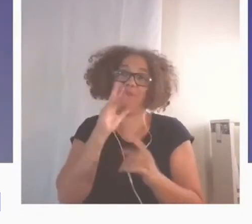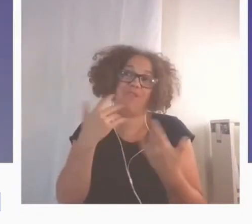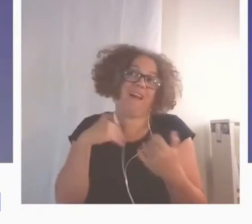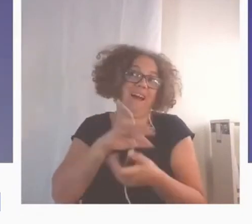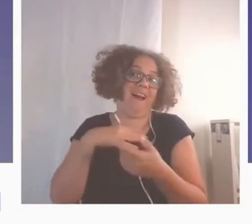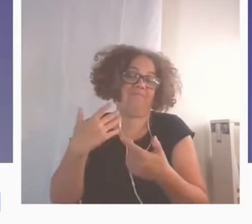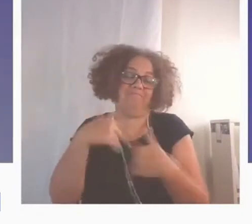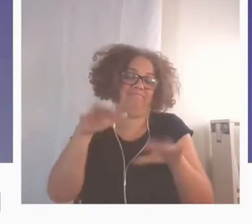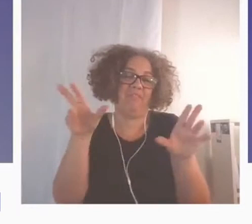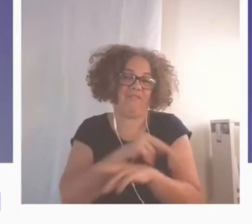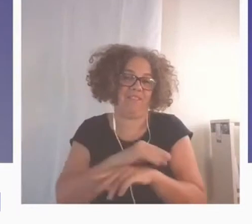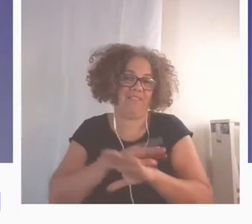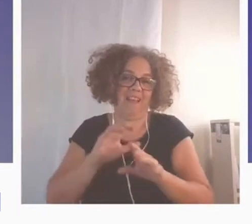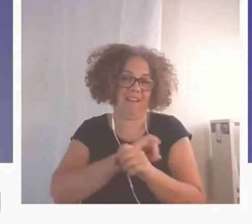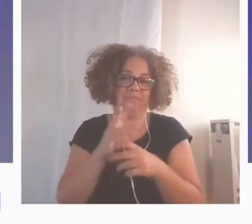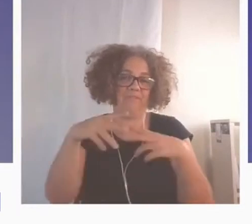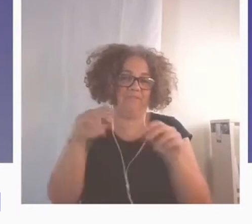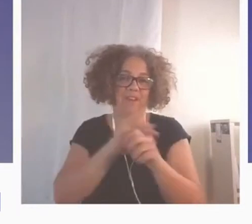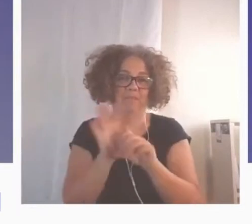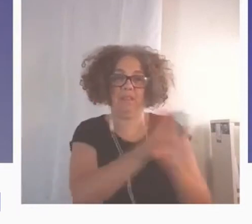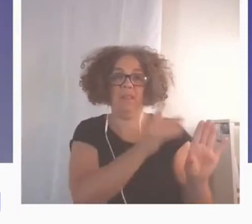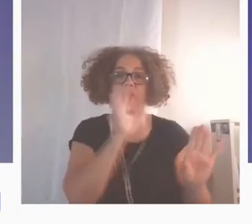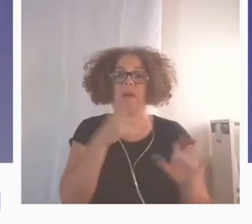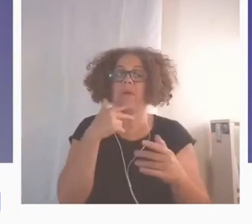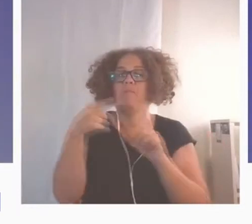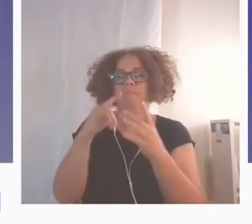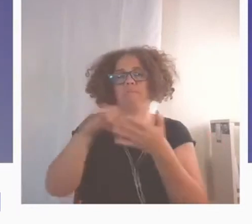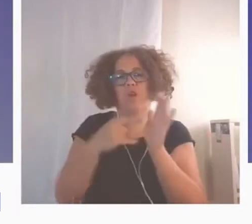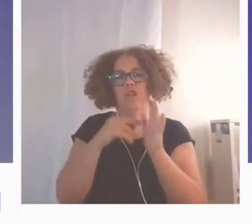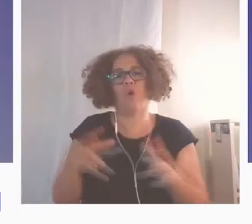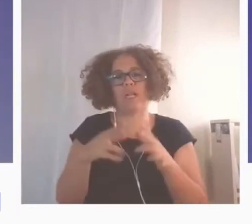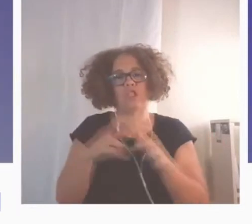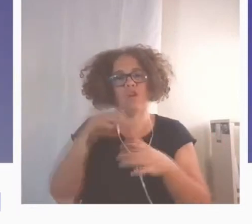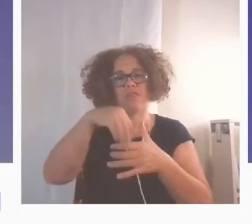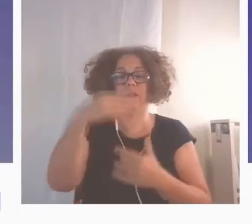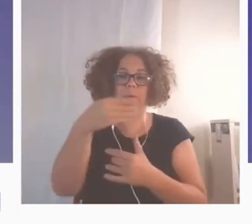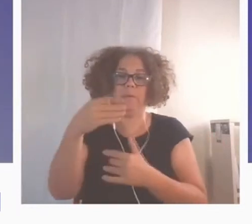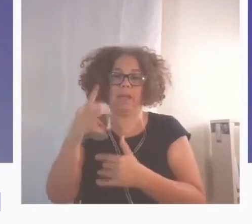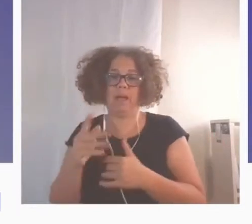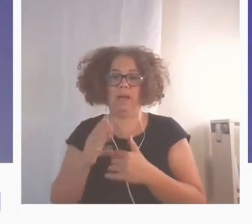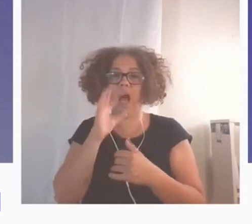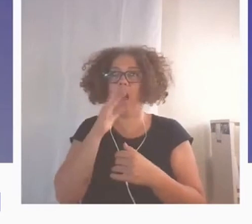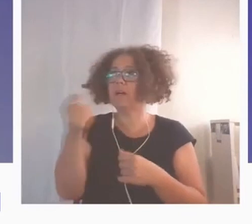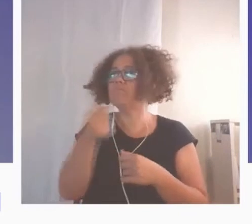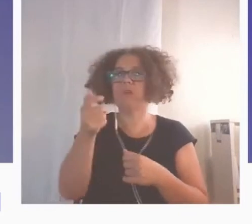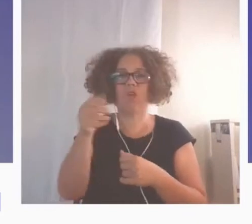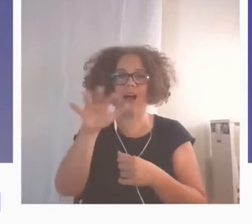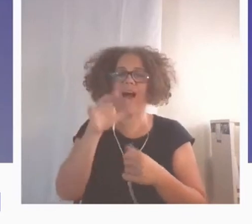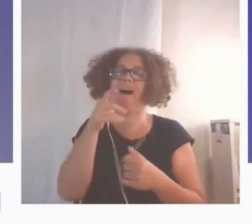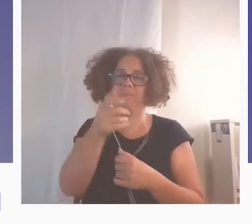contaba, bueno, pues BBK Cuna es un proyecto de la obra social de BBK y no me voy a detener mucho. No sé hacia dónde tengo que apuntar. Ahí